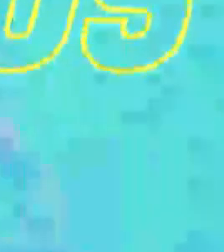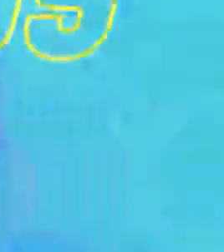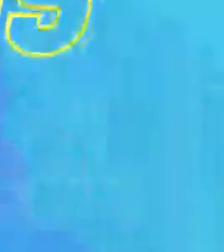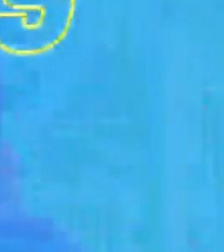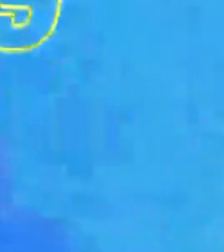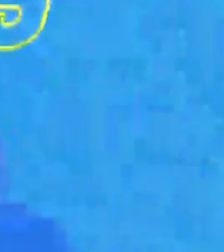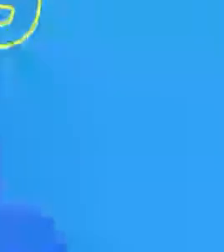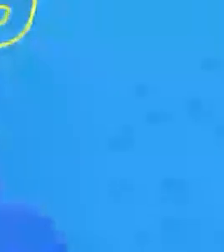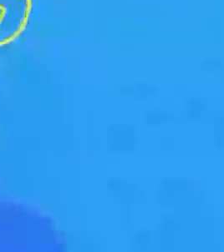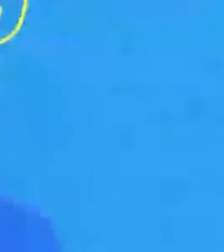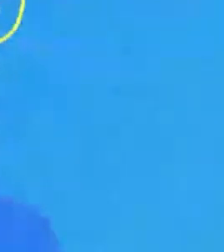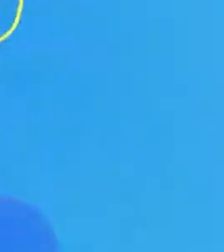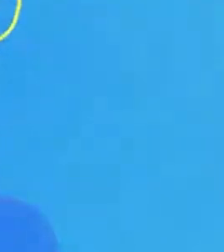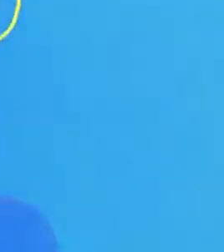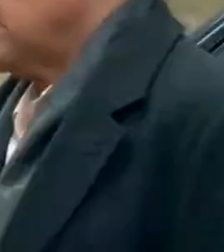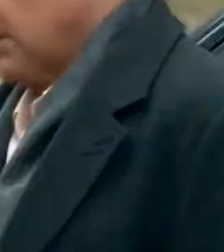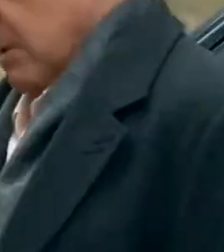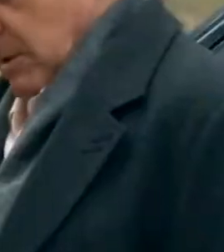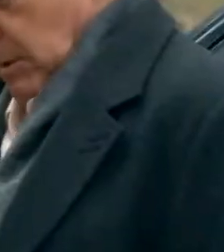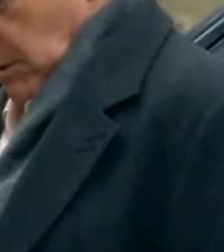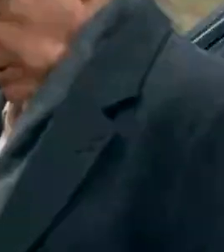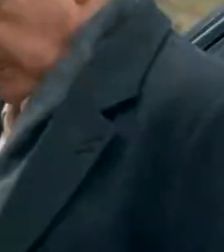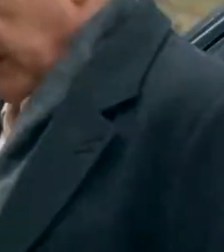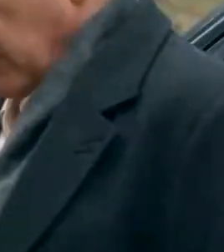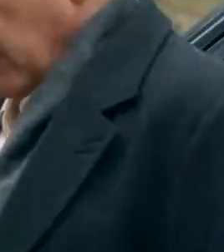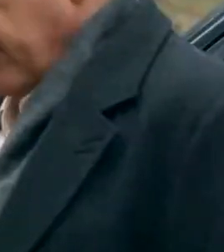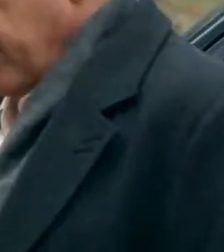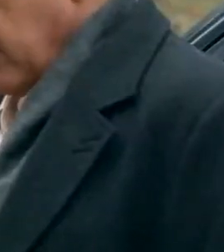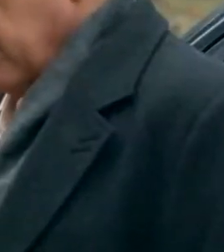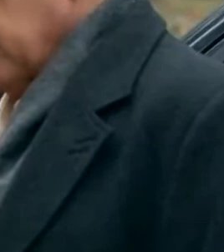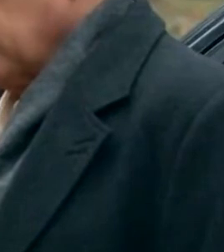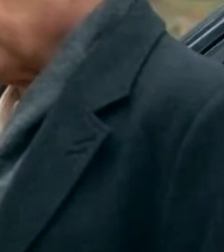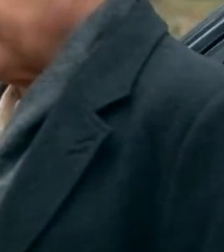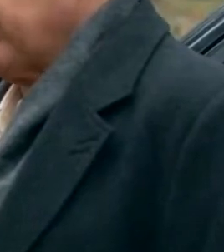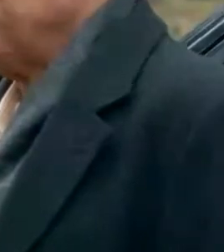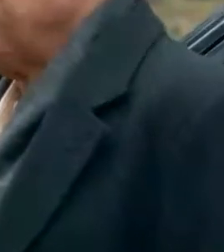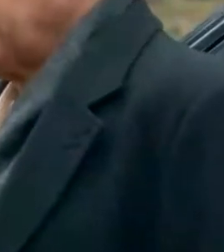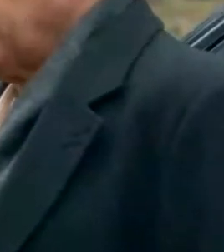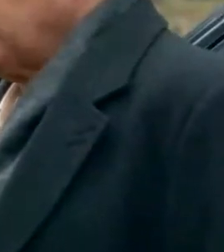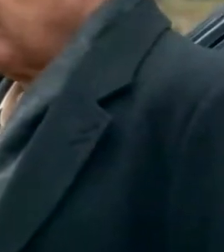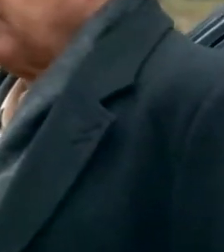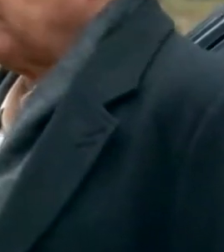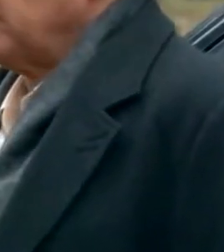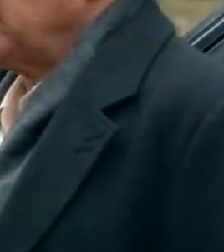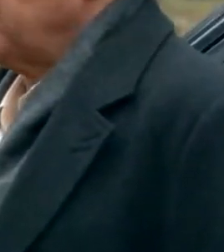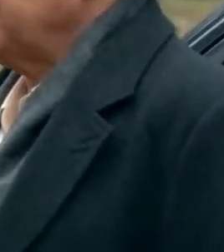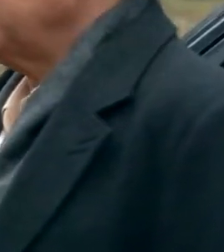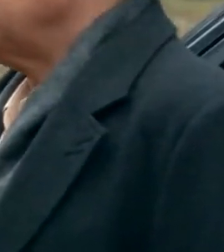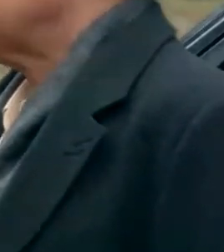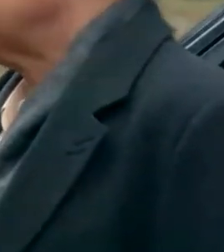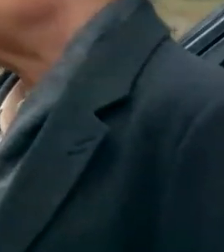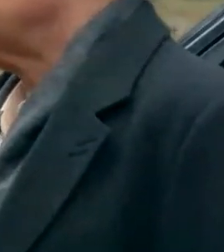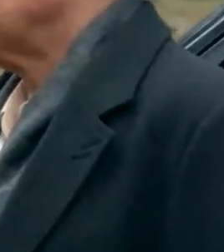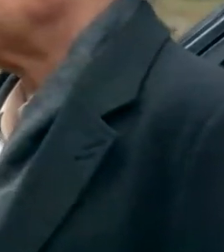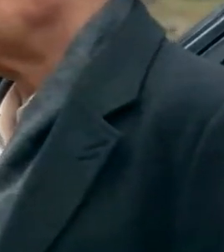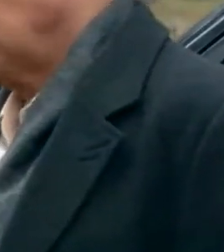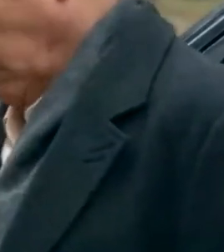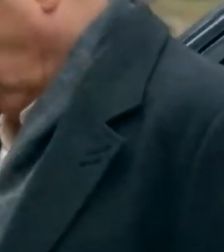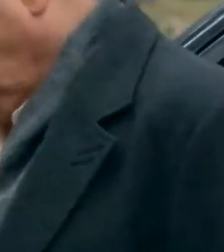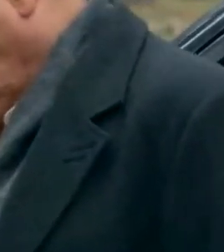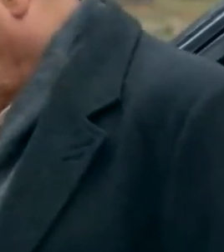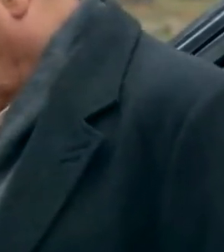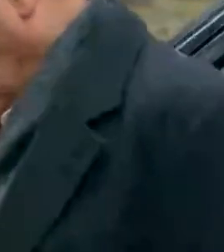Hay familias donde es preferible cuidarse la espalda. Comprendo lo difícil que debe ser tu posición. Cada uno hablándote continuamente mal del otro.